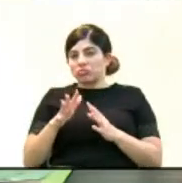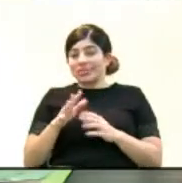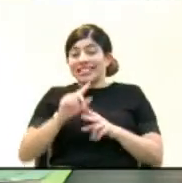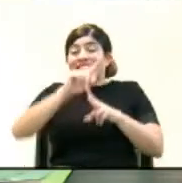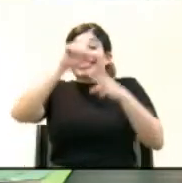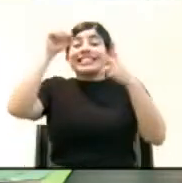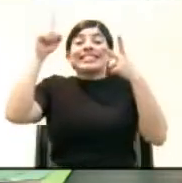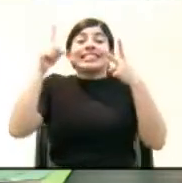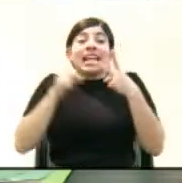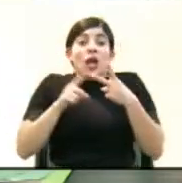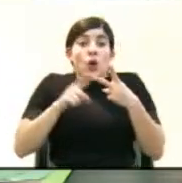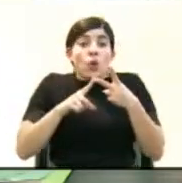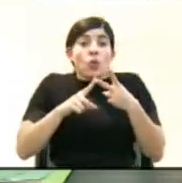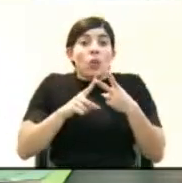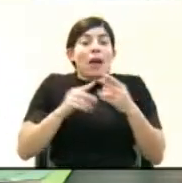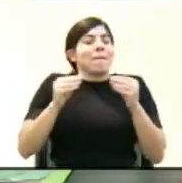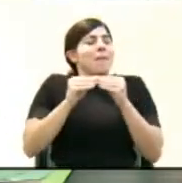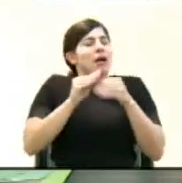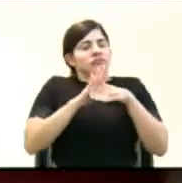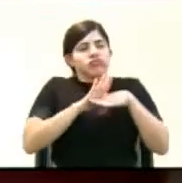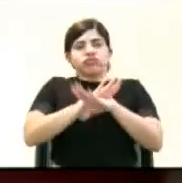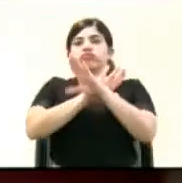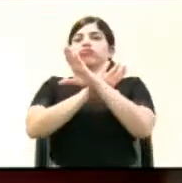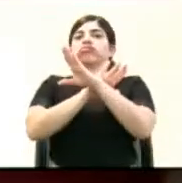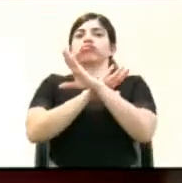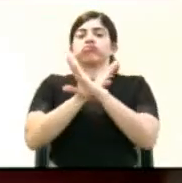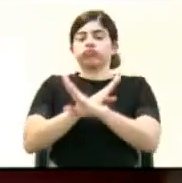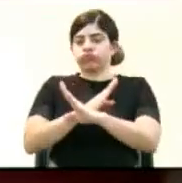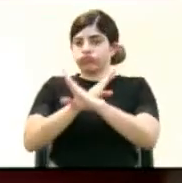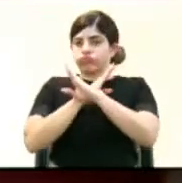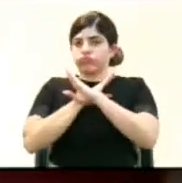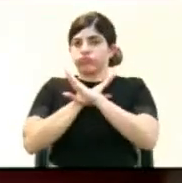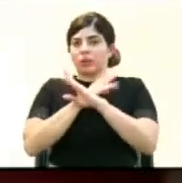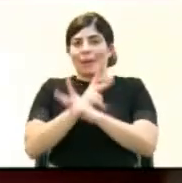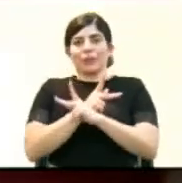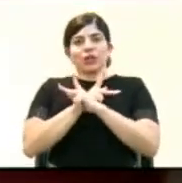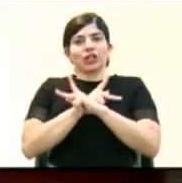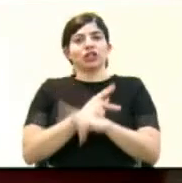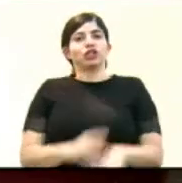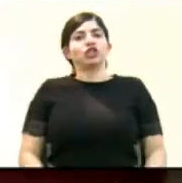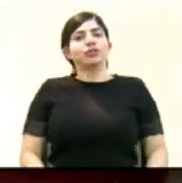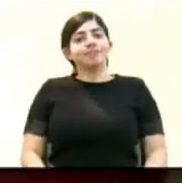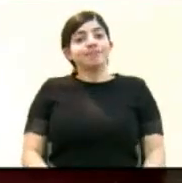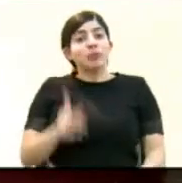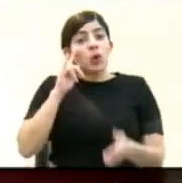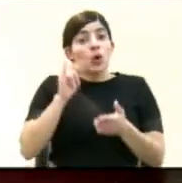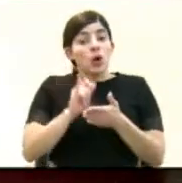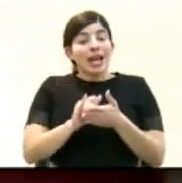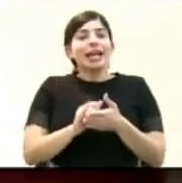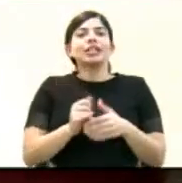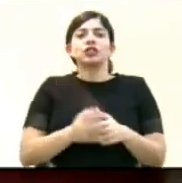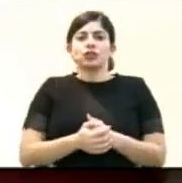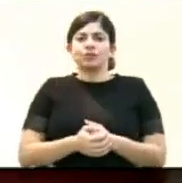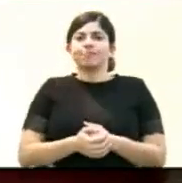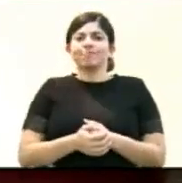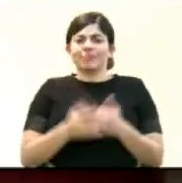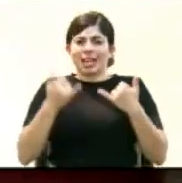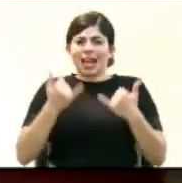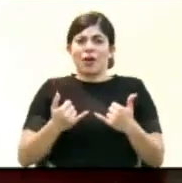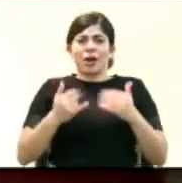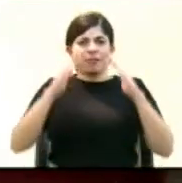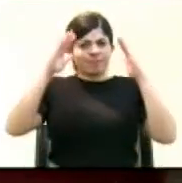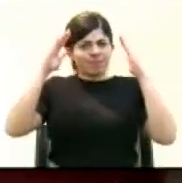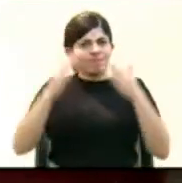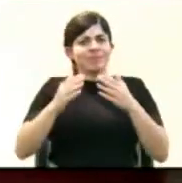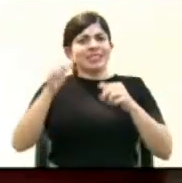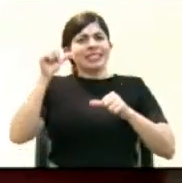la segunda dosis que pega el brinco esa protección. Y por eso se ha enfocado